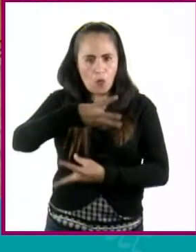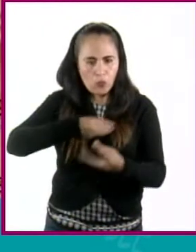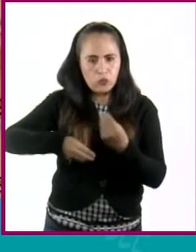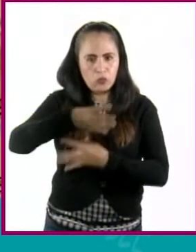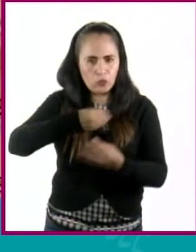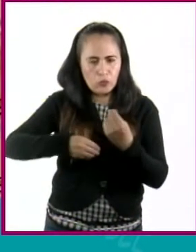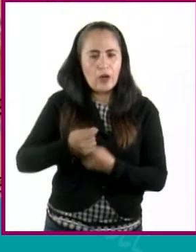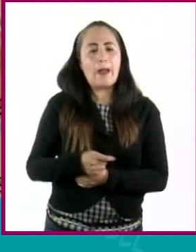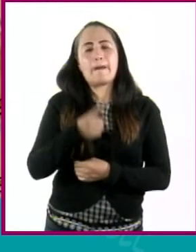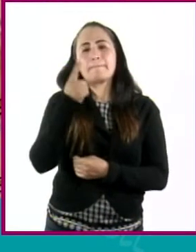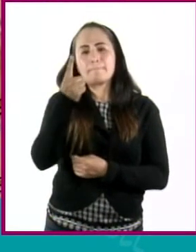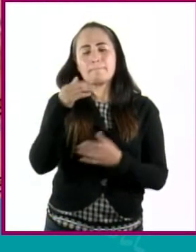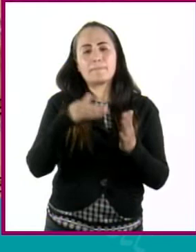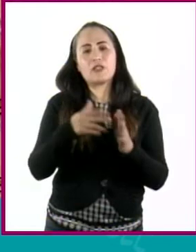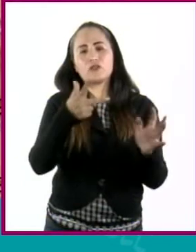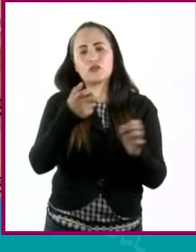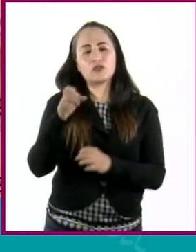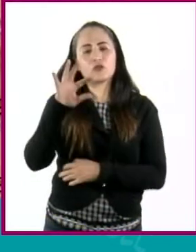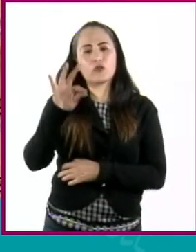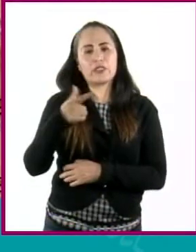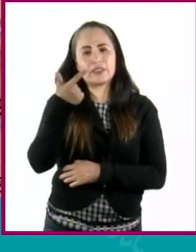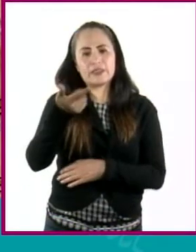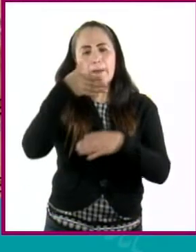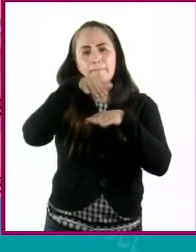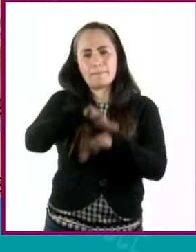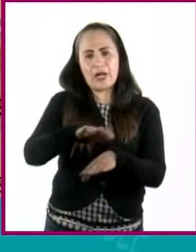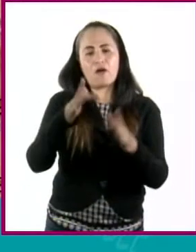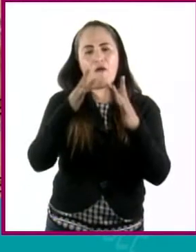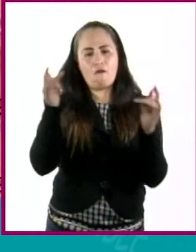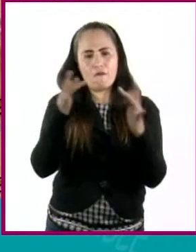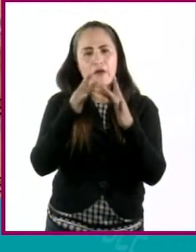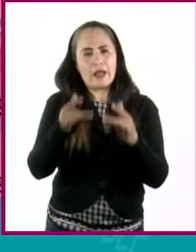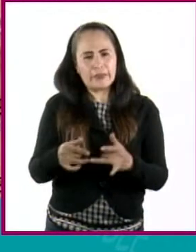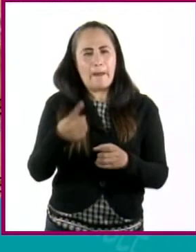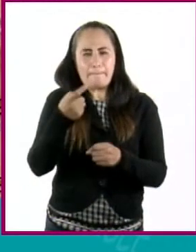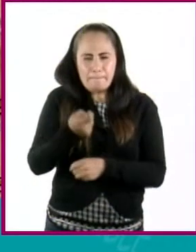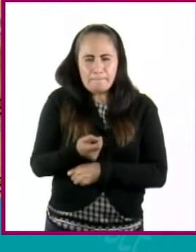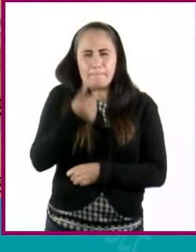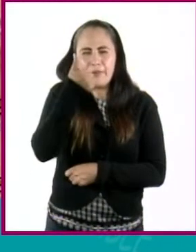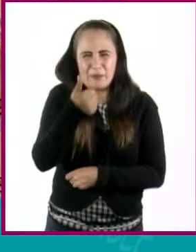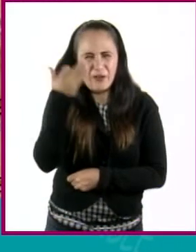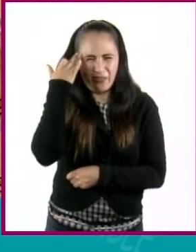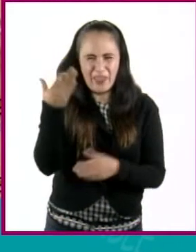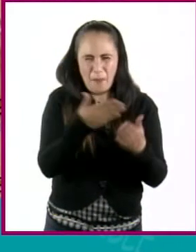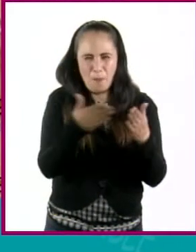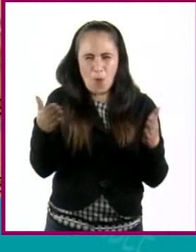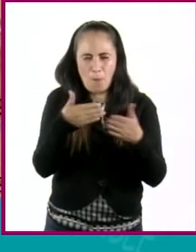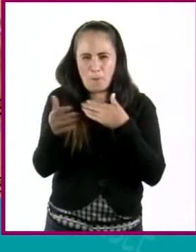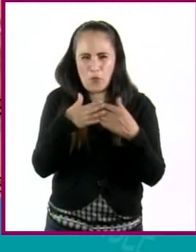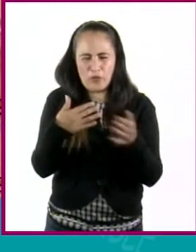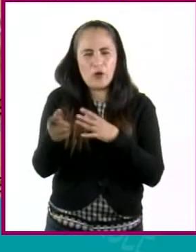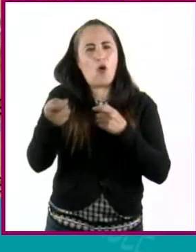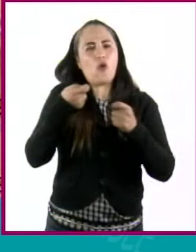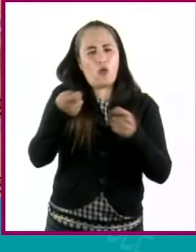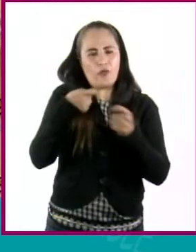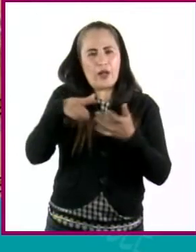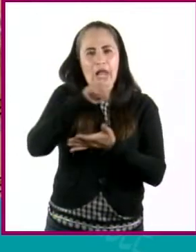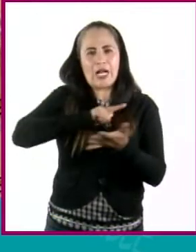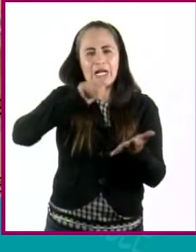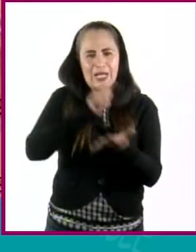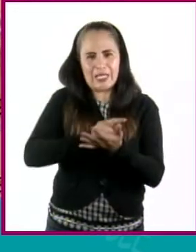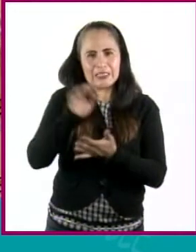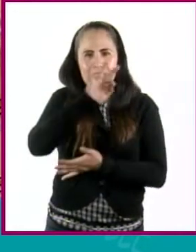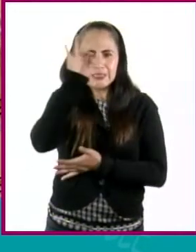hasta 1847 que el Banco de Francia intentó por primera vez en la era moderna controlar y legislar las tasas de